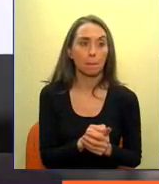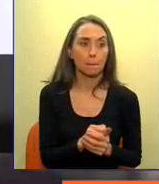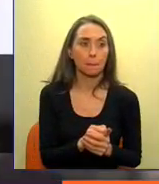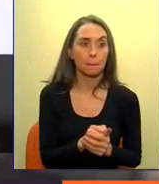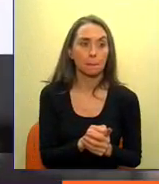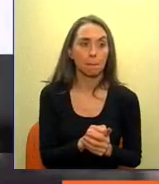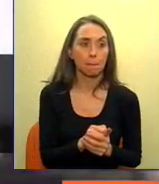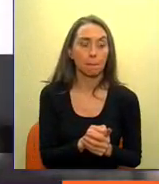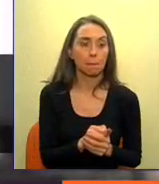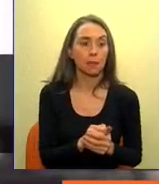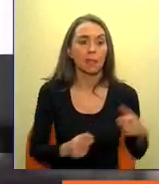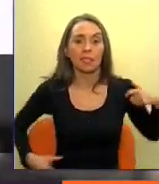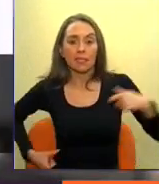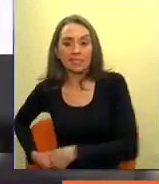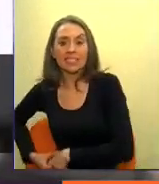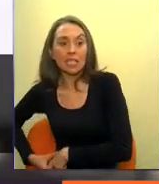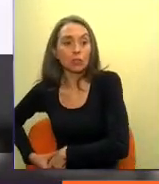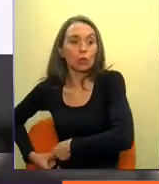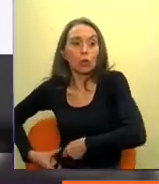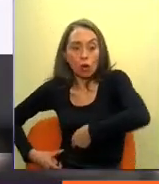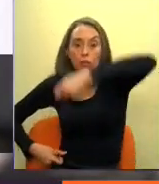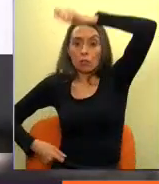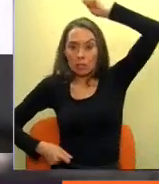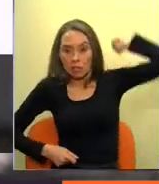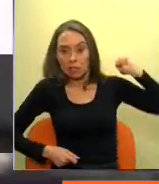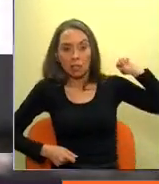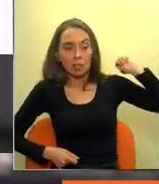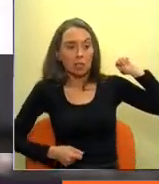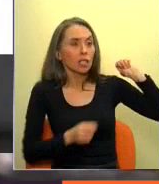los intervalos basado en la espalda